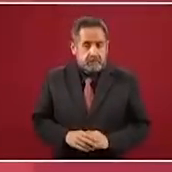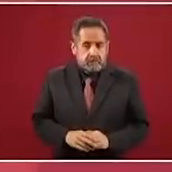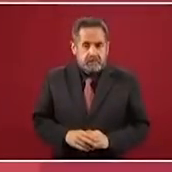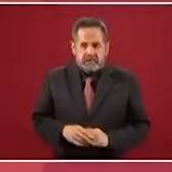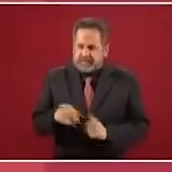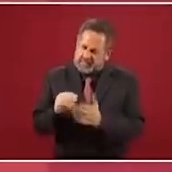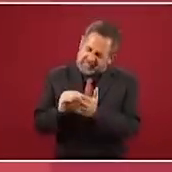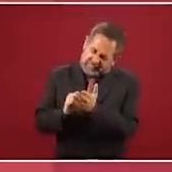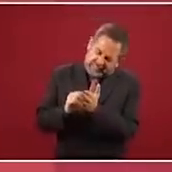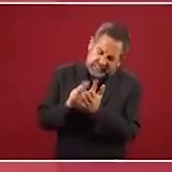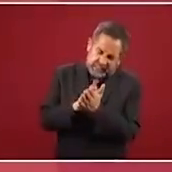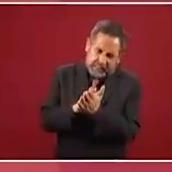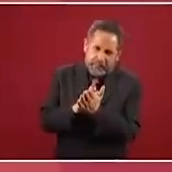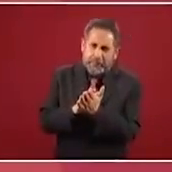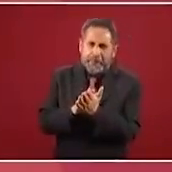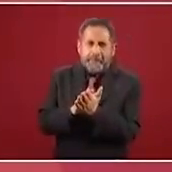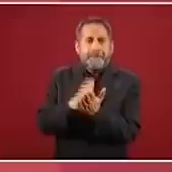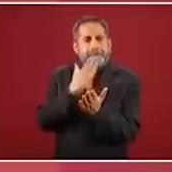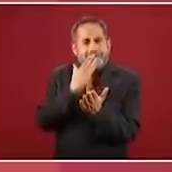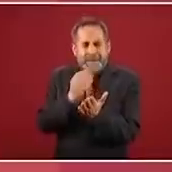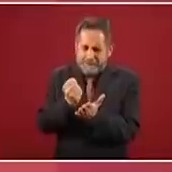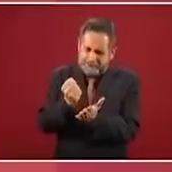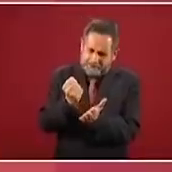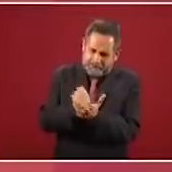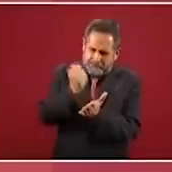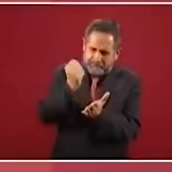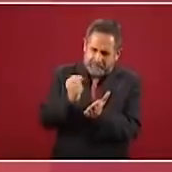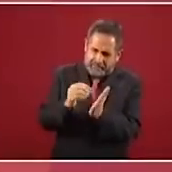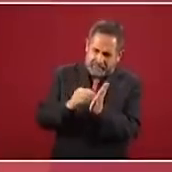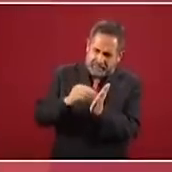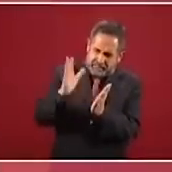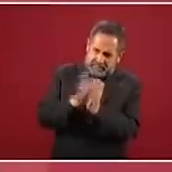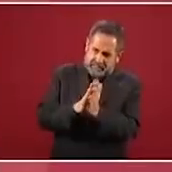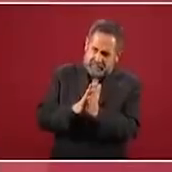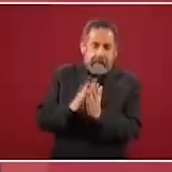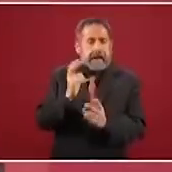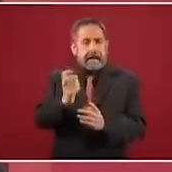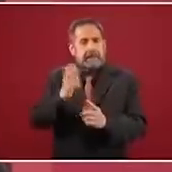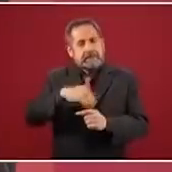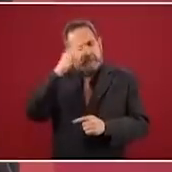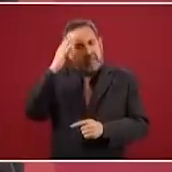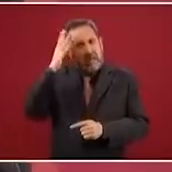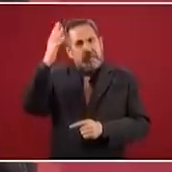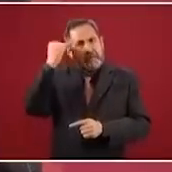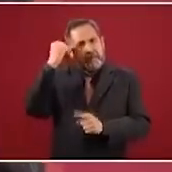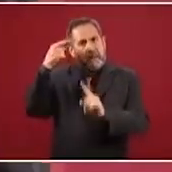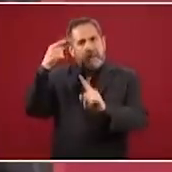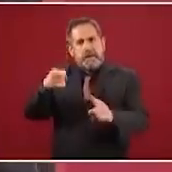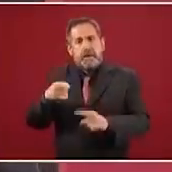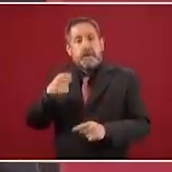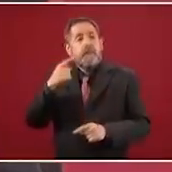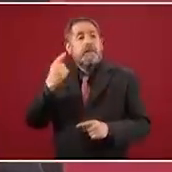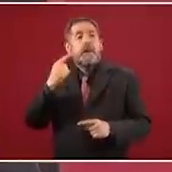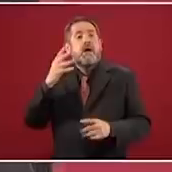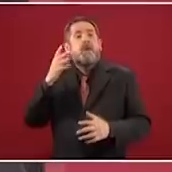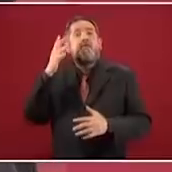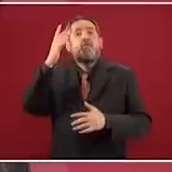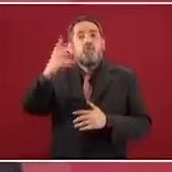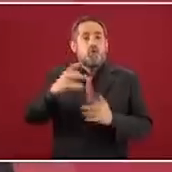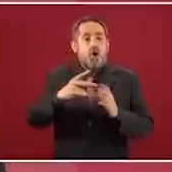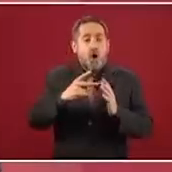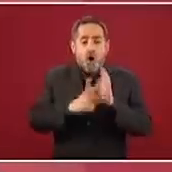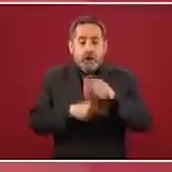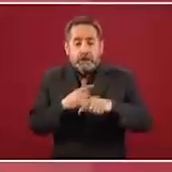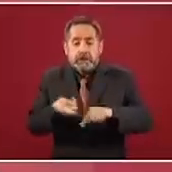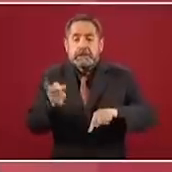Dejar esto bien establecido, ese es el propósito, para que no puedan dar